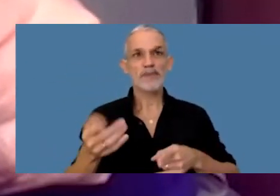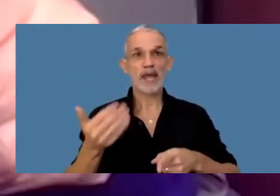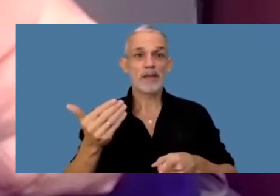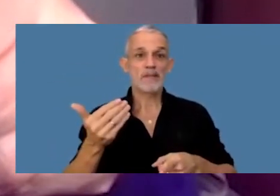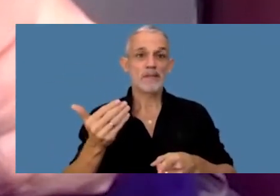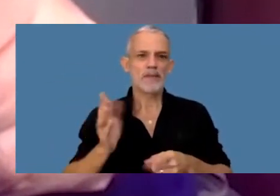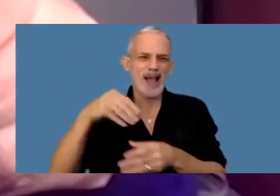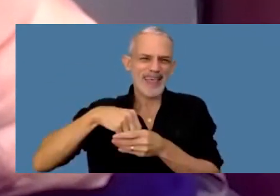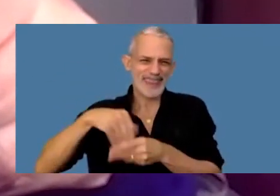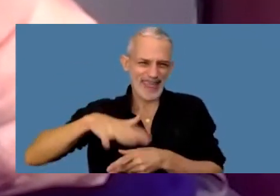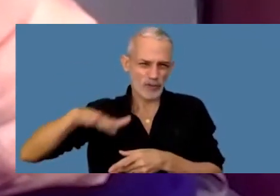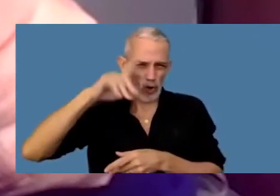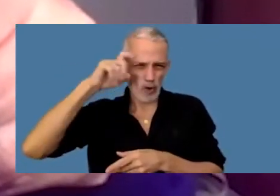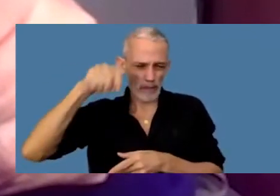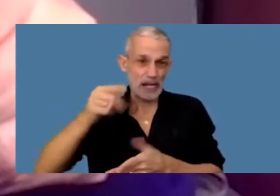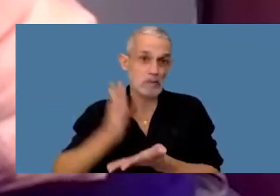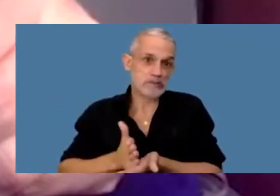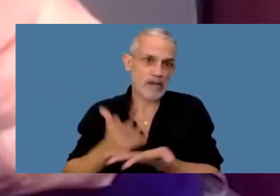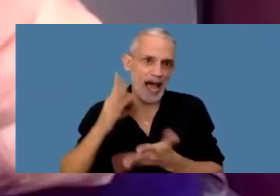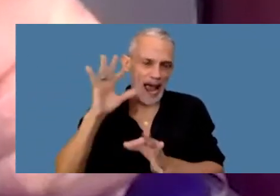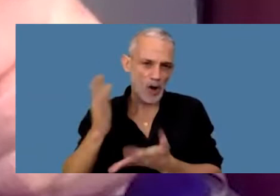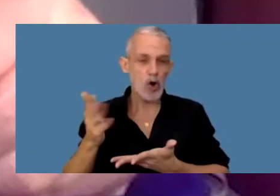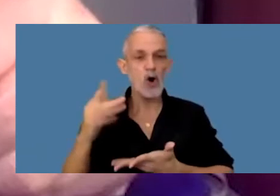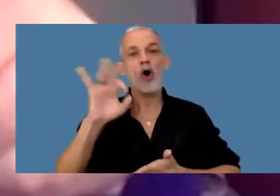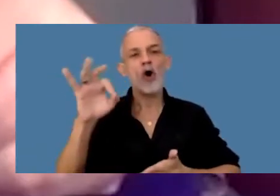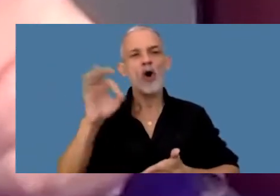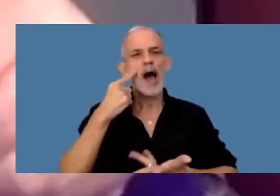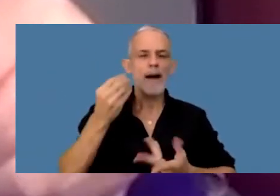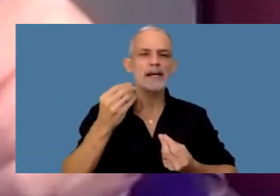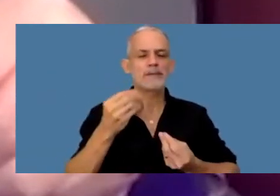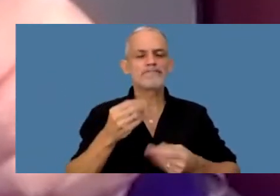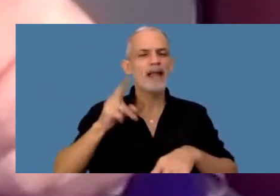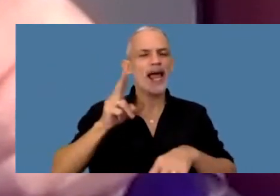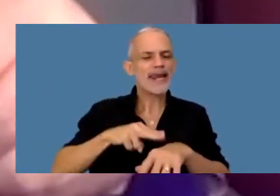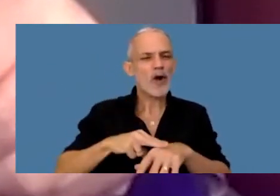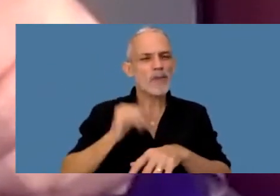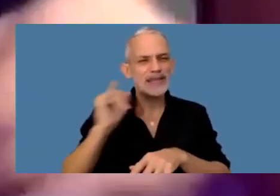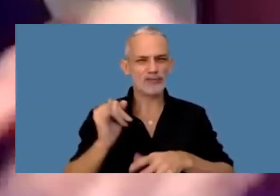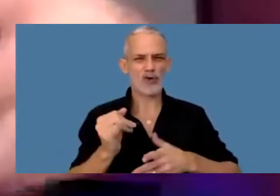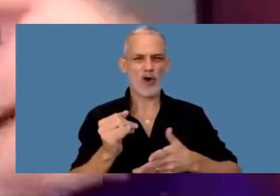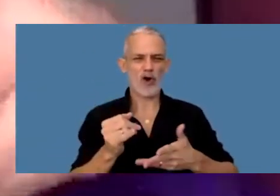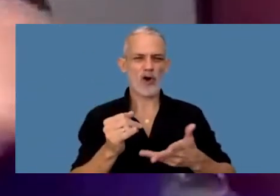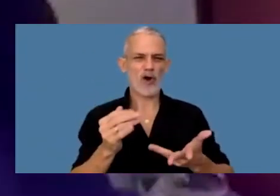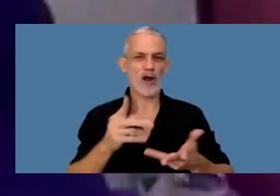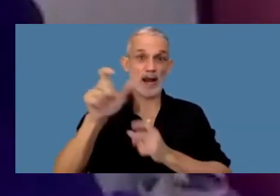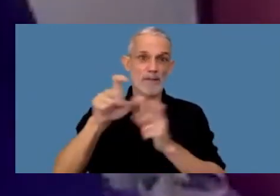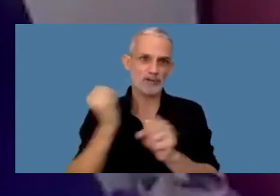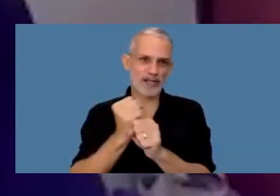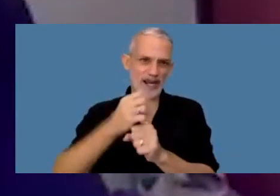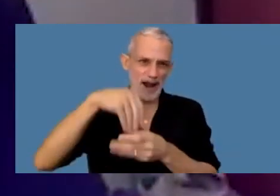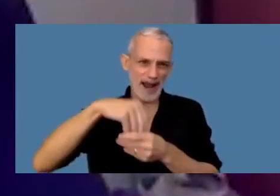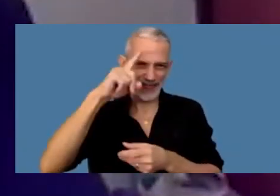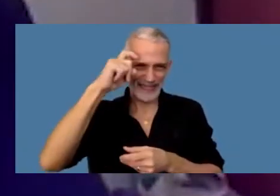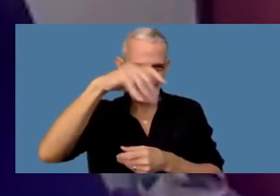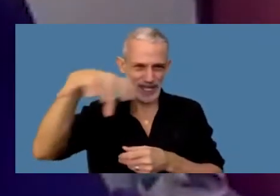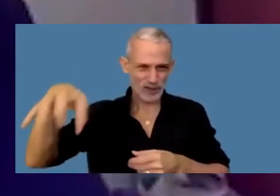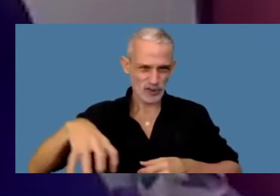prepagas. En este caso lo que hace la prepaga es como una mediación, junta a las partes,